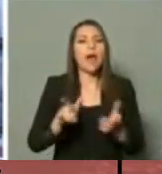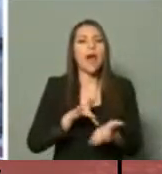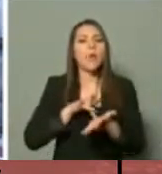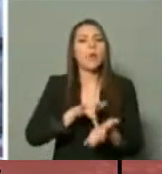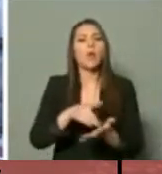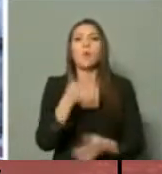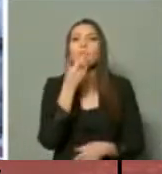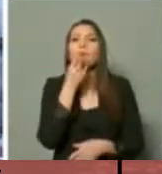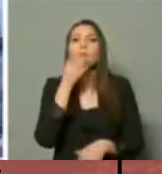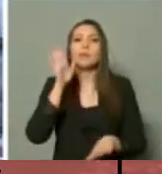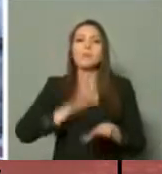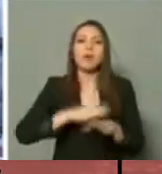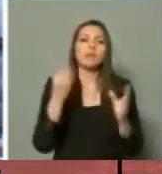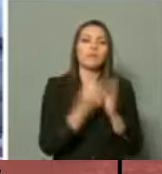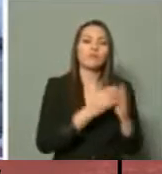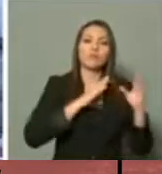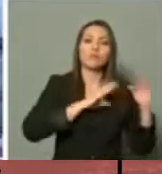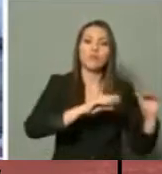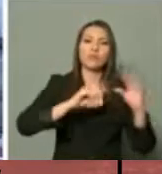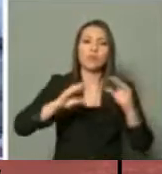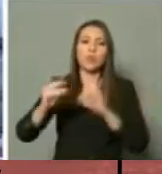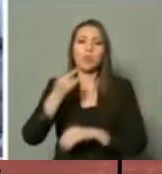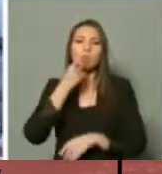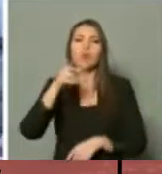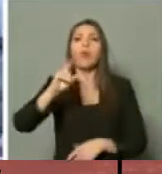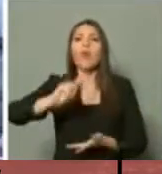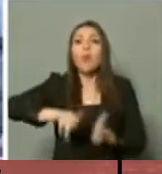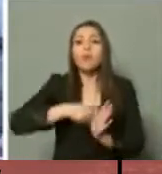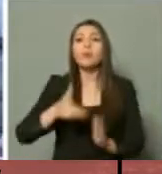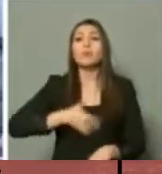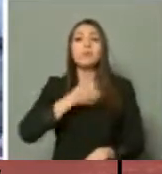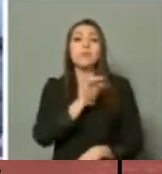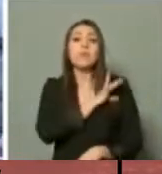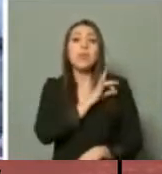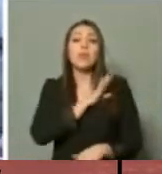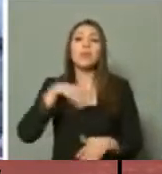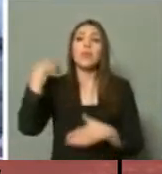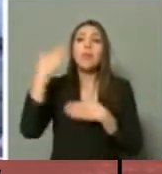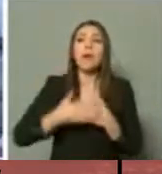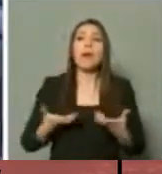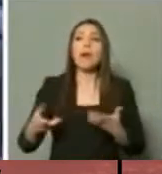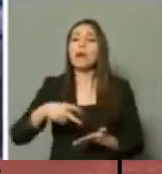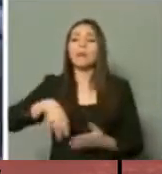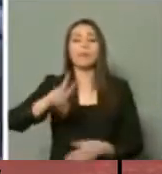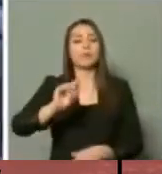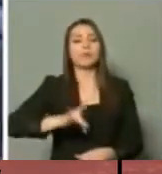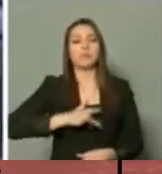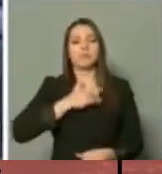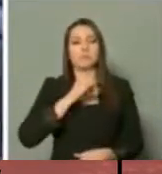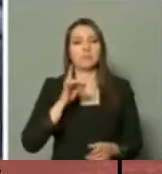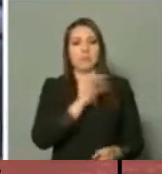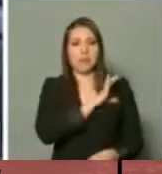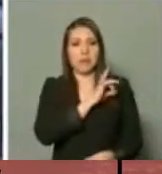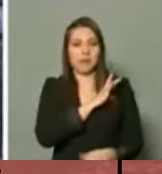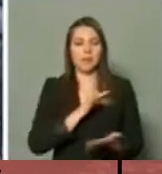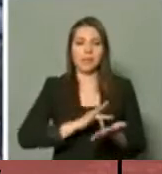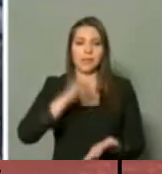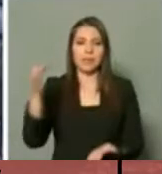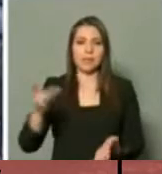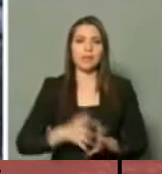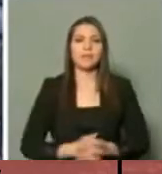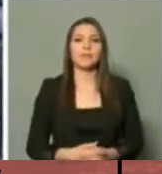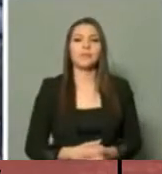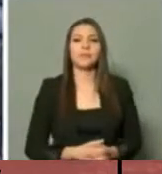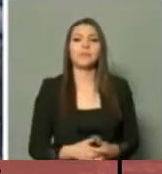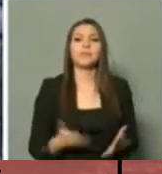mejor capacitada y que de esa manera no volvamos a sentir miedo para salir a la calle. Muchas gracias. Para concluir esta ronda inicial,